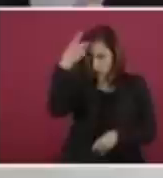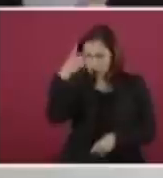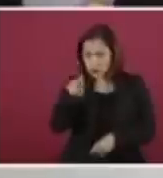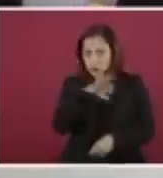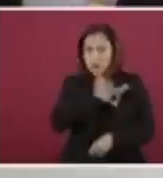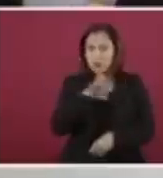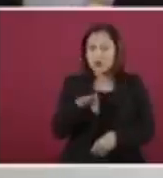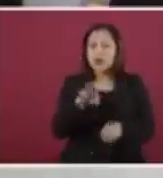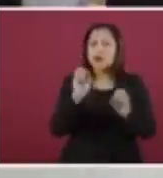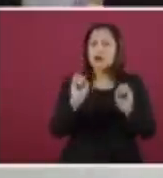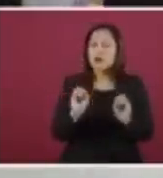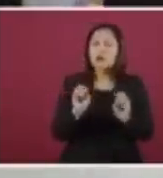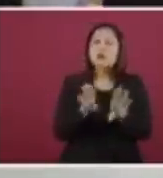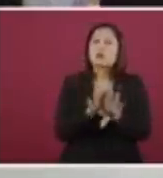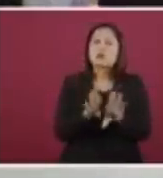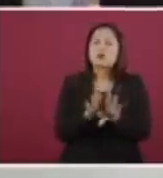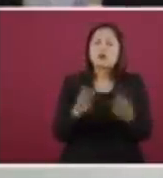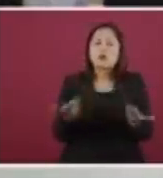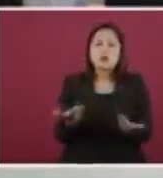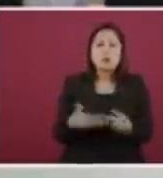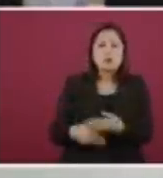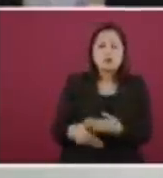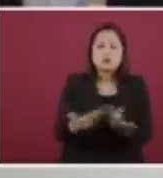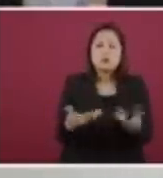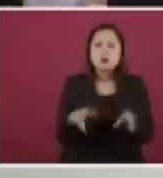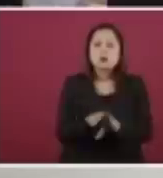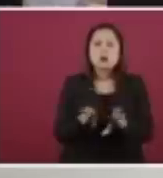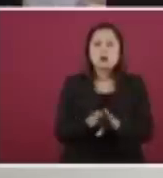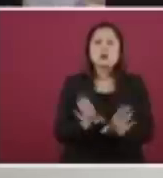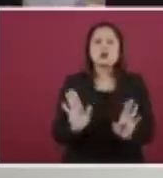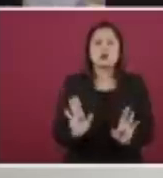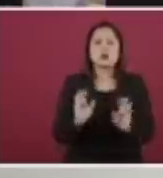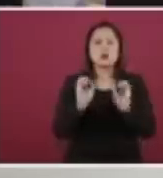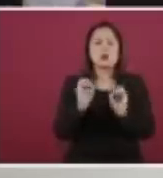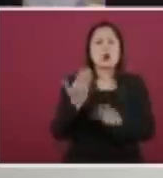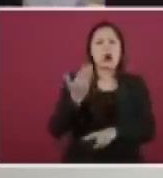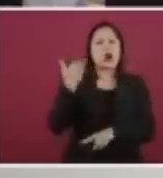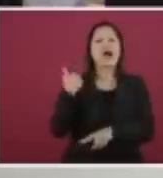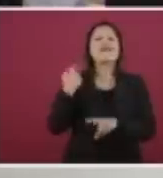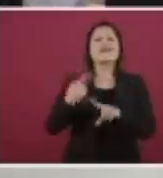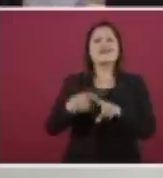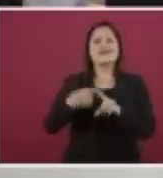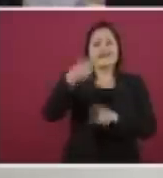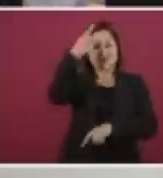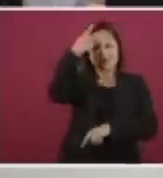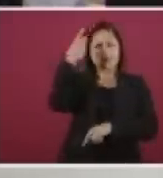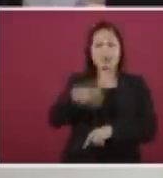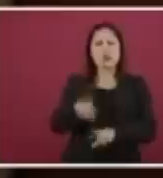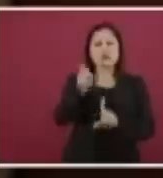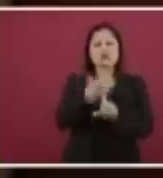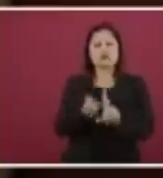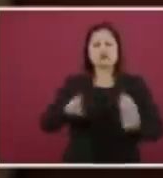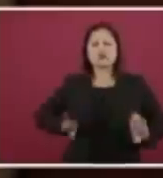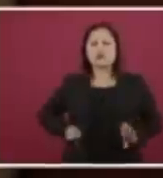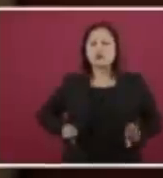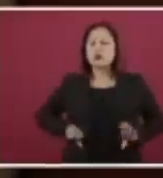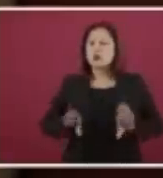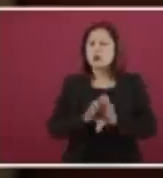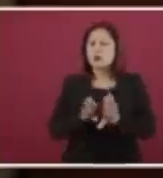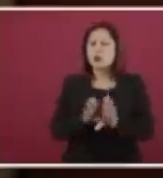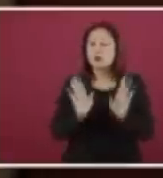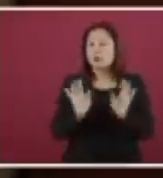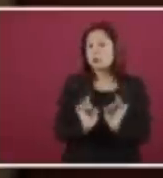eran ahora sí que sujetos de tener estas concesiones? Incluso, ¿por qué no un grupo de periodistas que quisieran tener